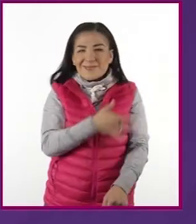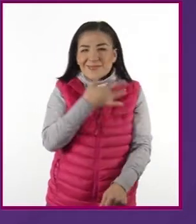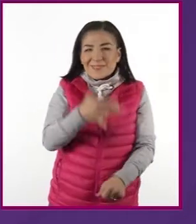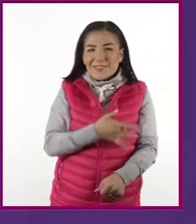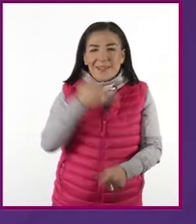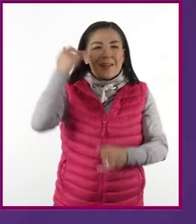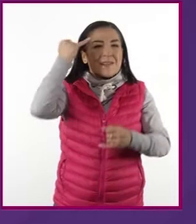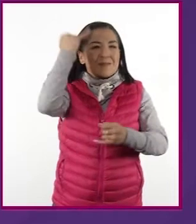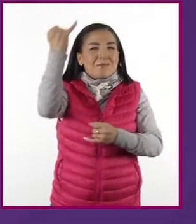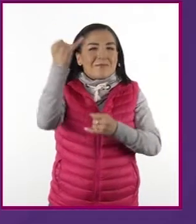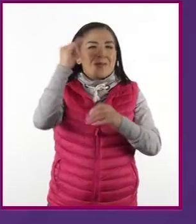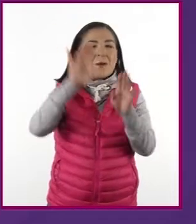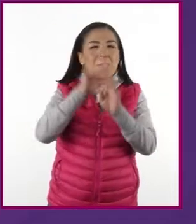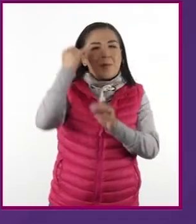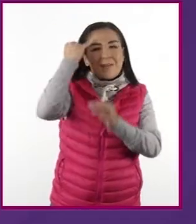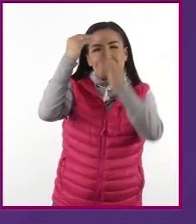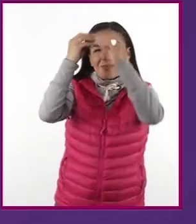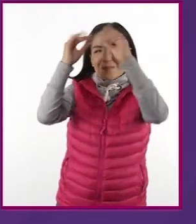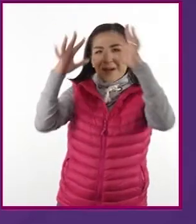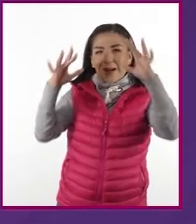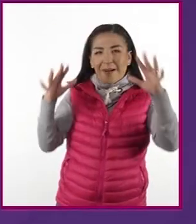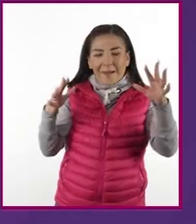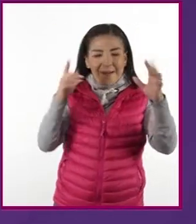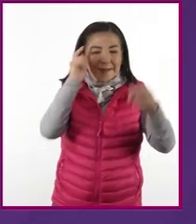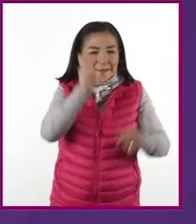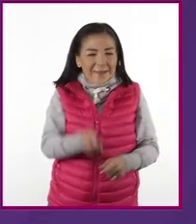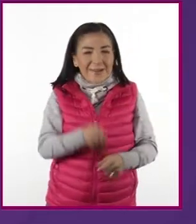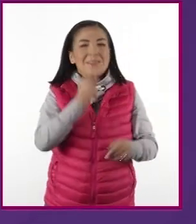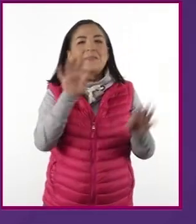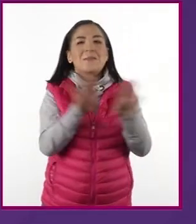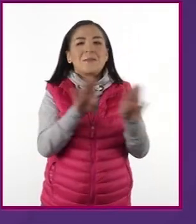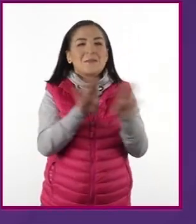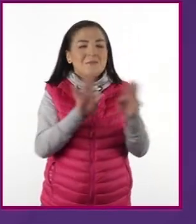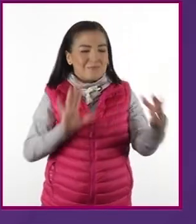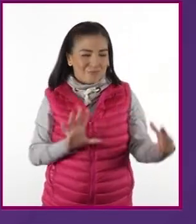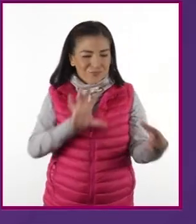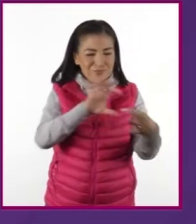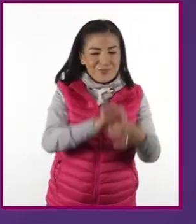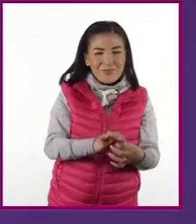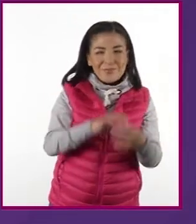se acerquen al contenido de sus páginas.